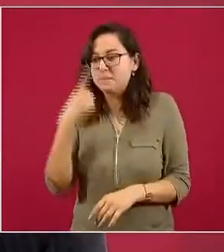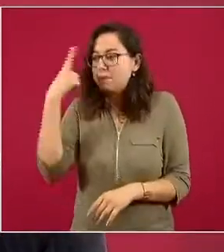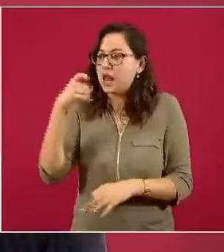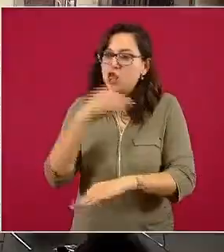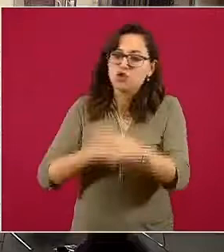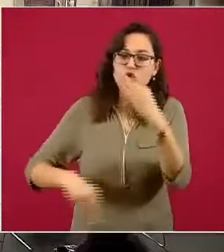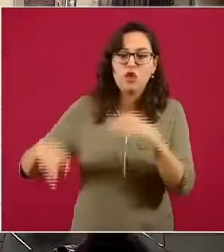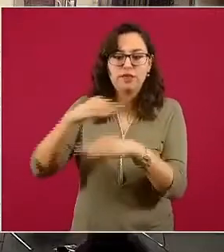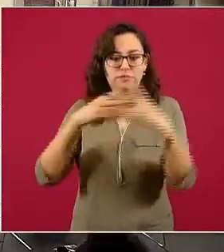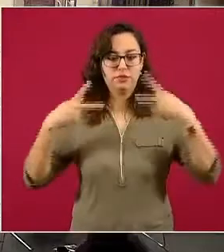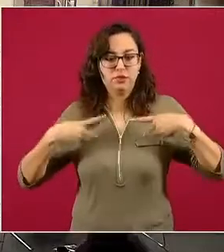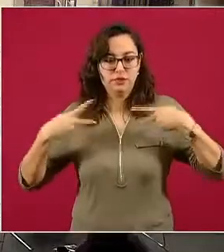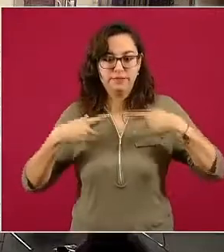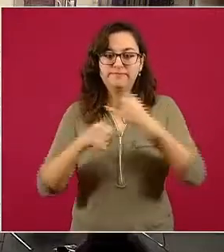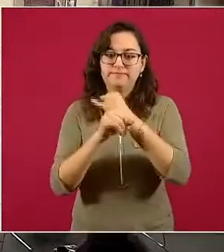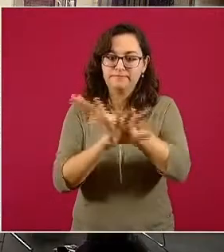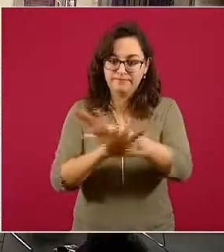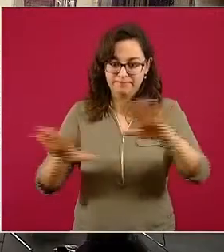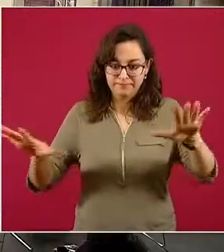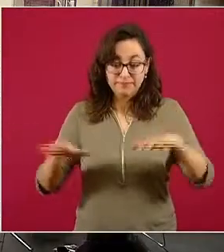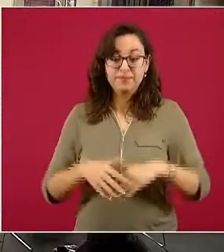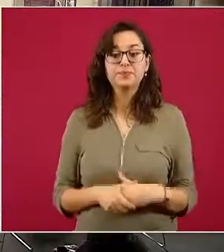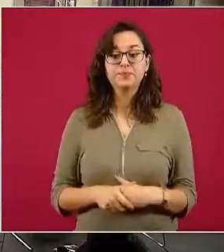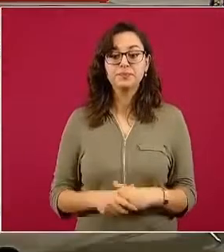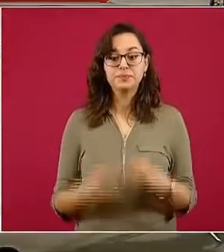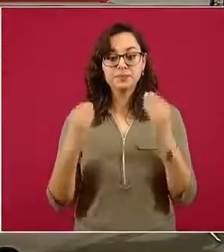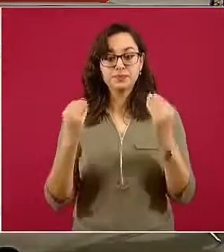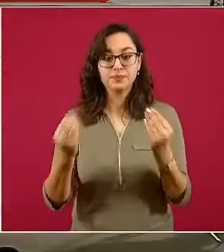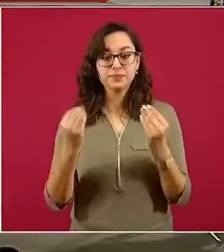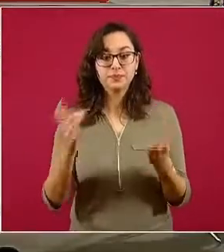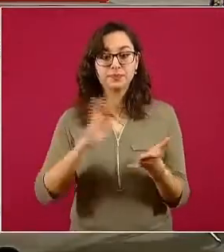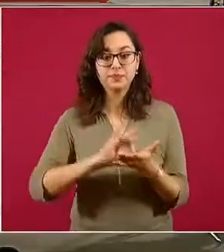estemos informados. Muchas gracias.